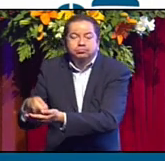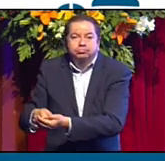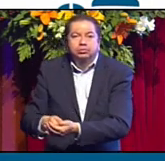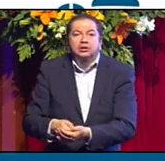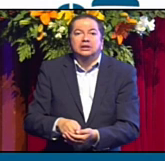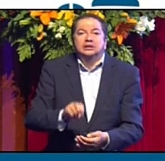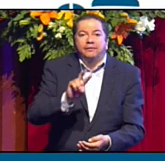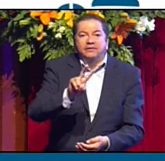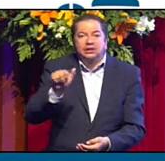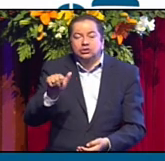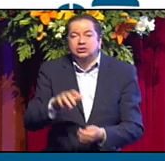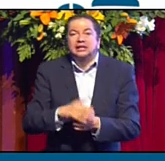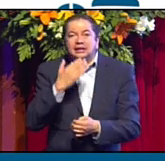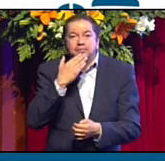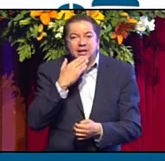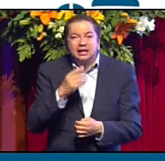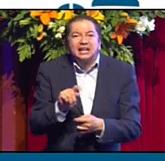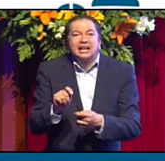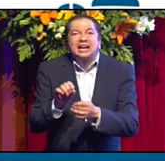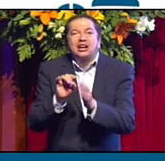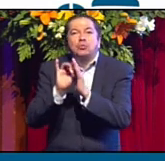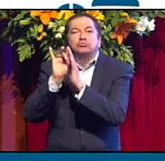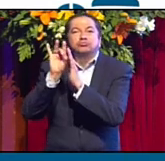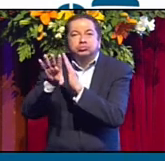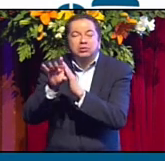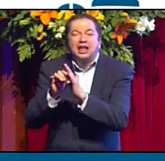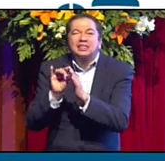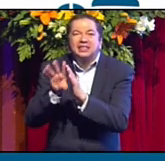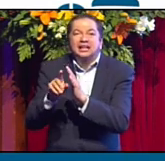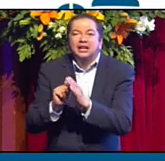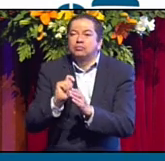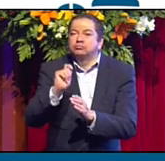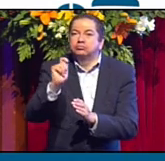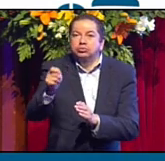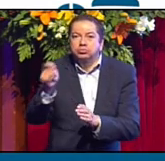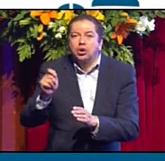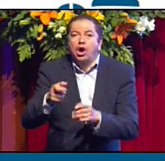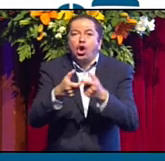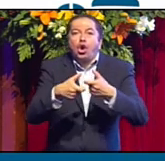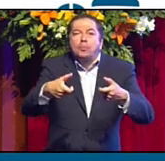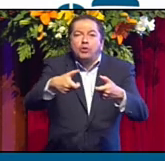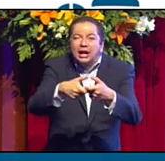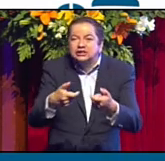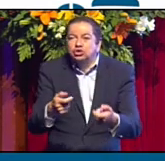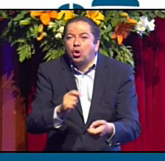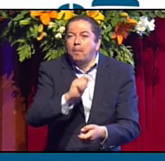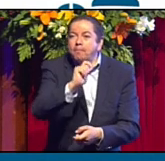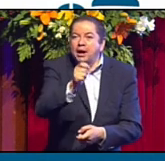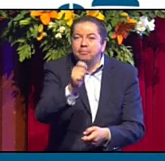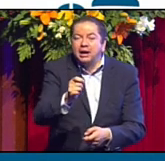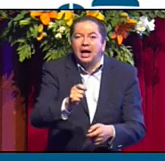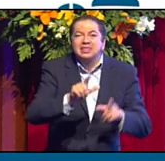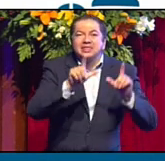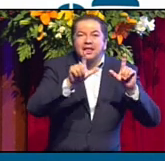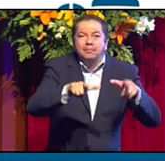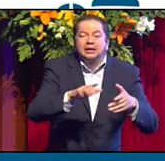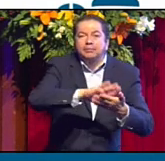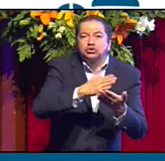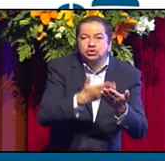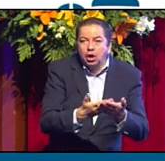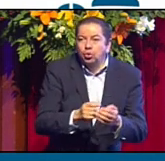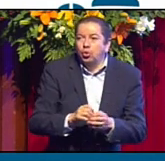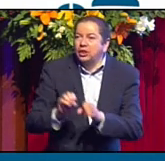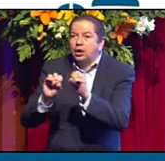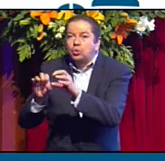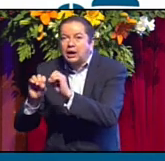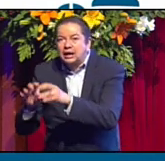servicio y consumo y en transferencias corrientes. Me refiero al dinero que le entregamos a las corporaciones, que le entregamos a los departamentos de salud y